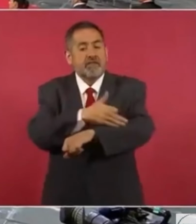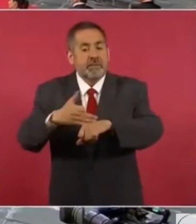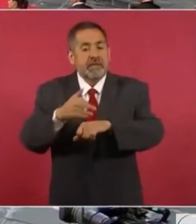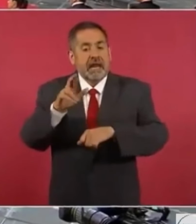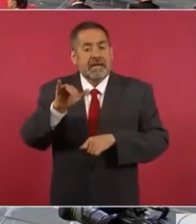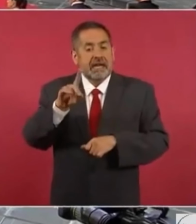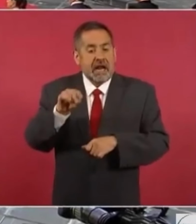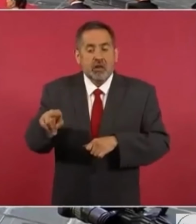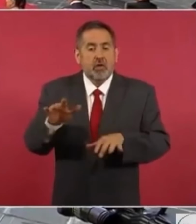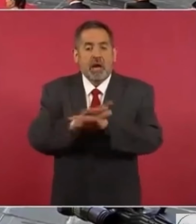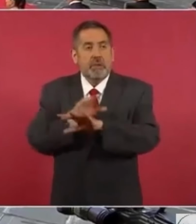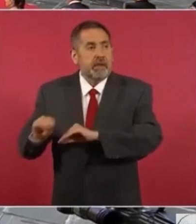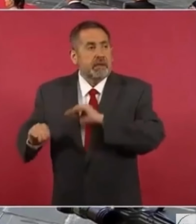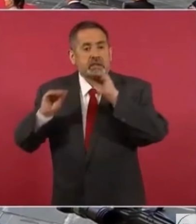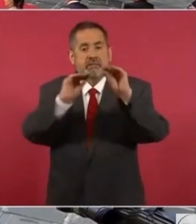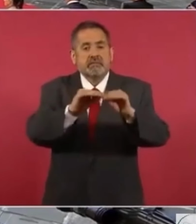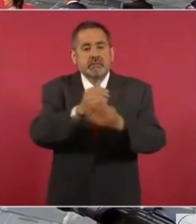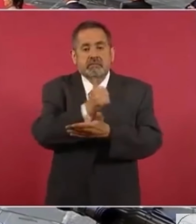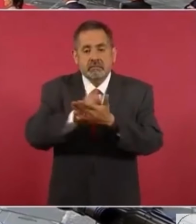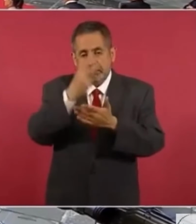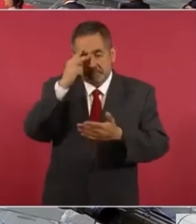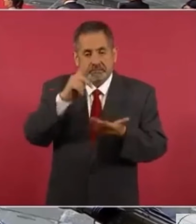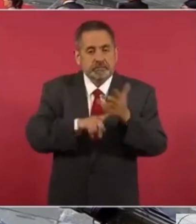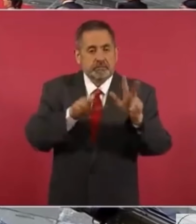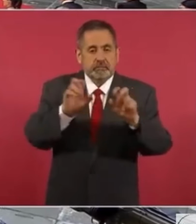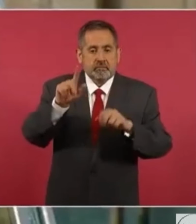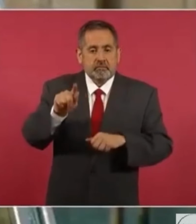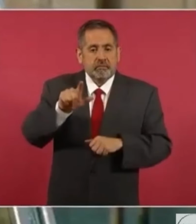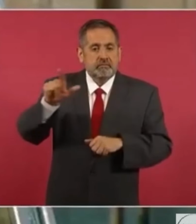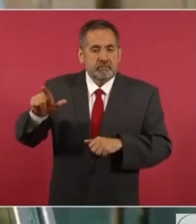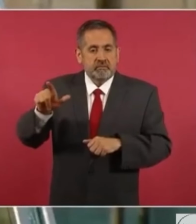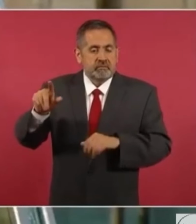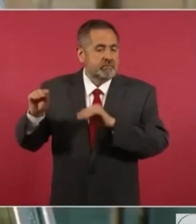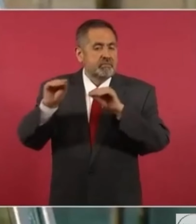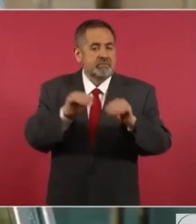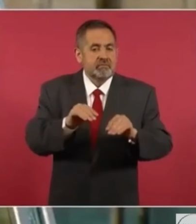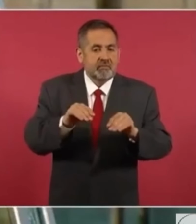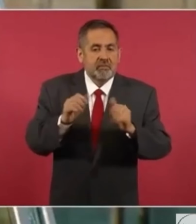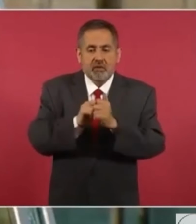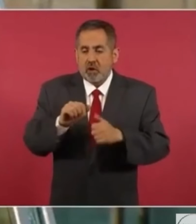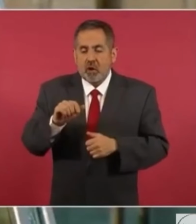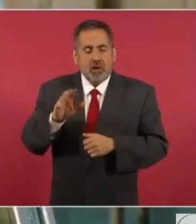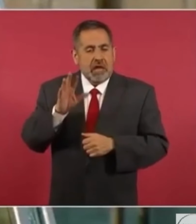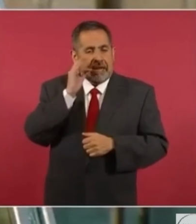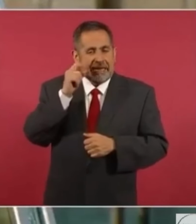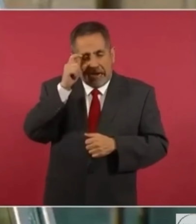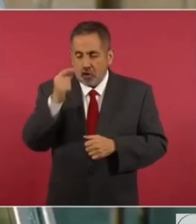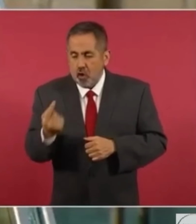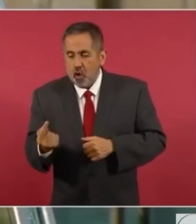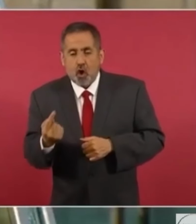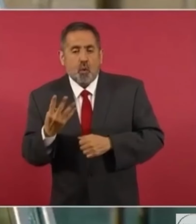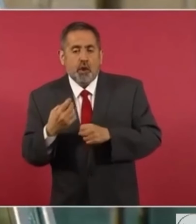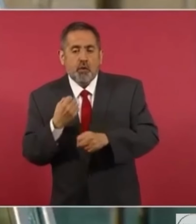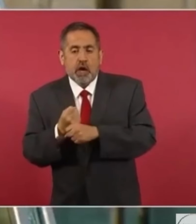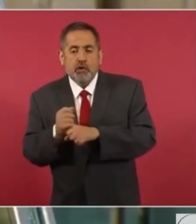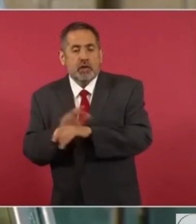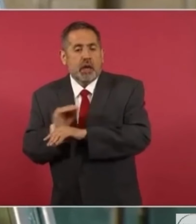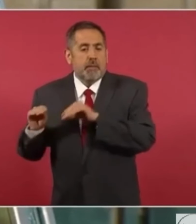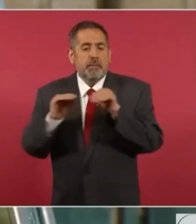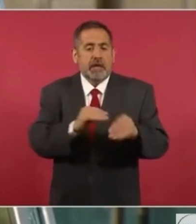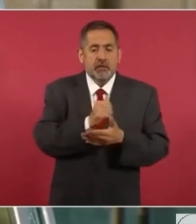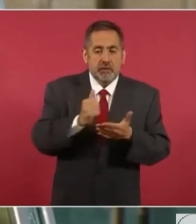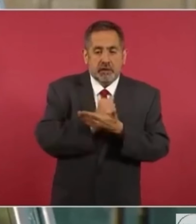de Ricardo migra a la Ciudad de México en 1877, o sea, con un Ricardo de 4 años solamente, ¿no? Y